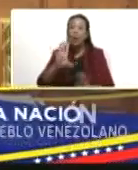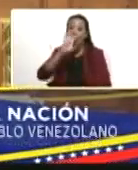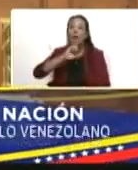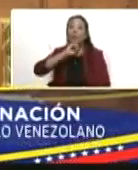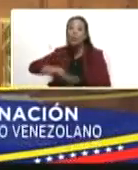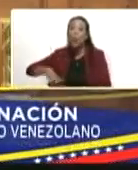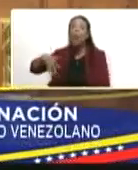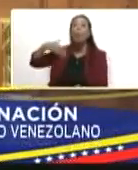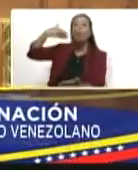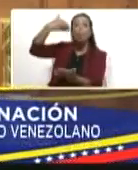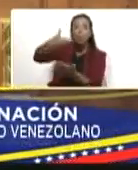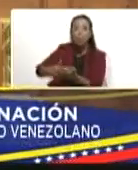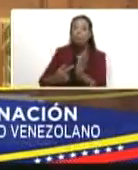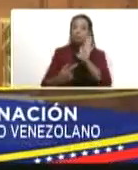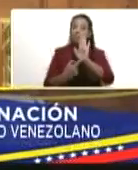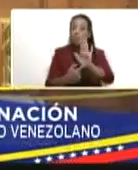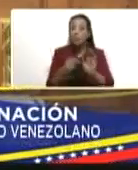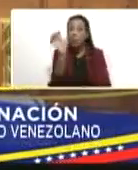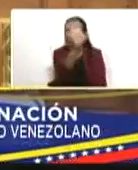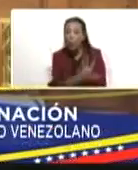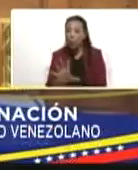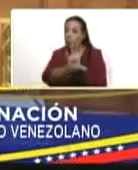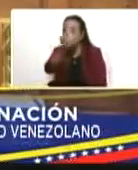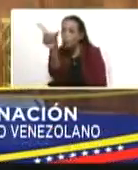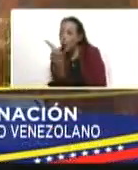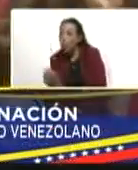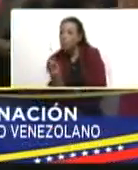de Venezuela sobre nuestra guayana